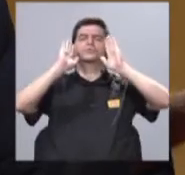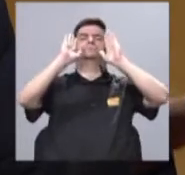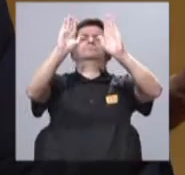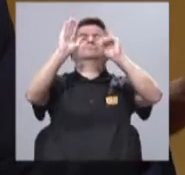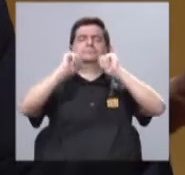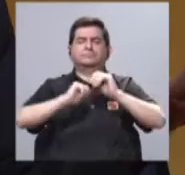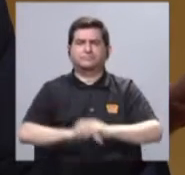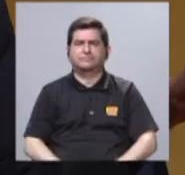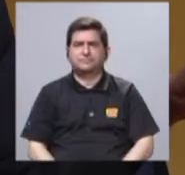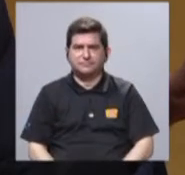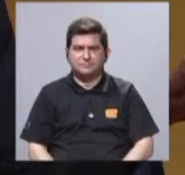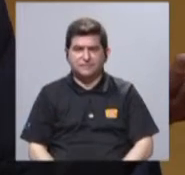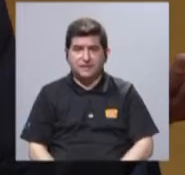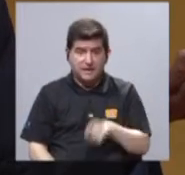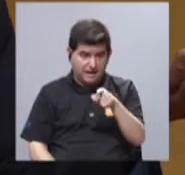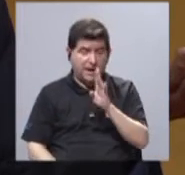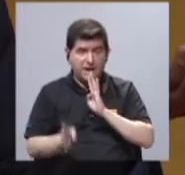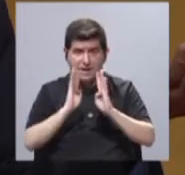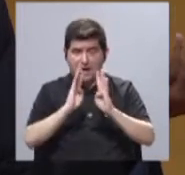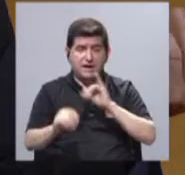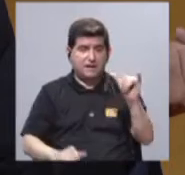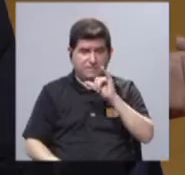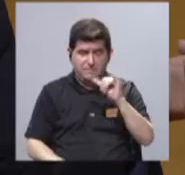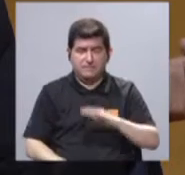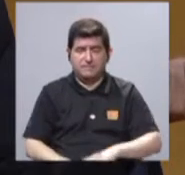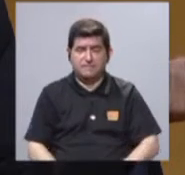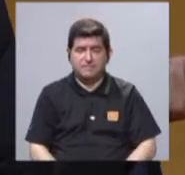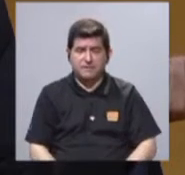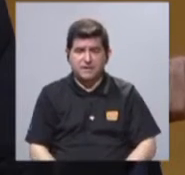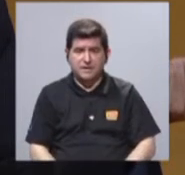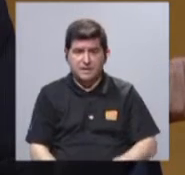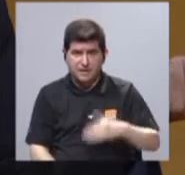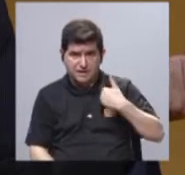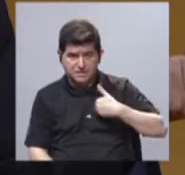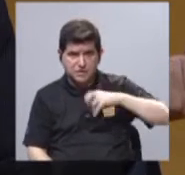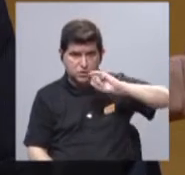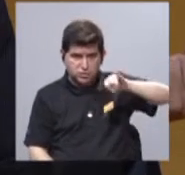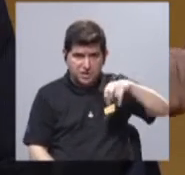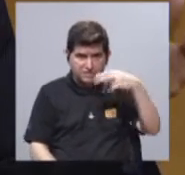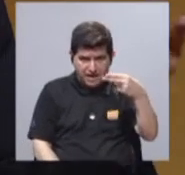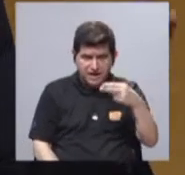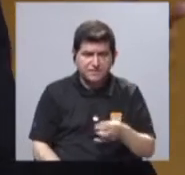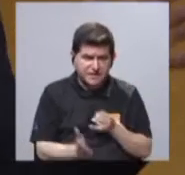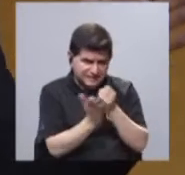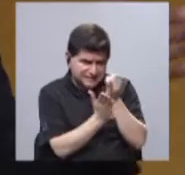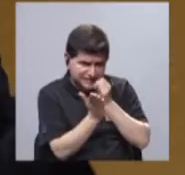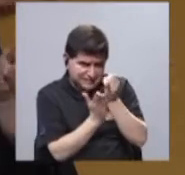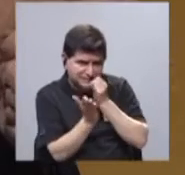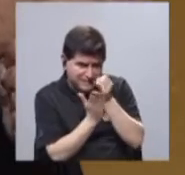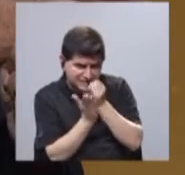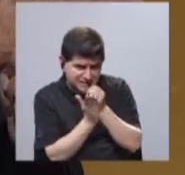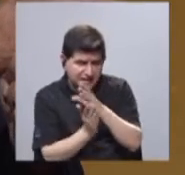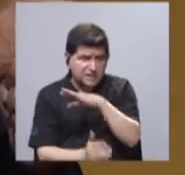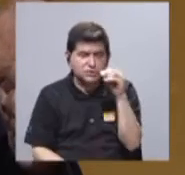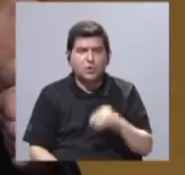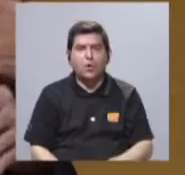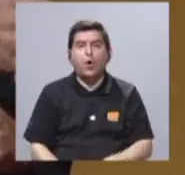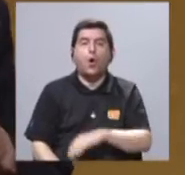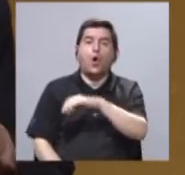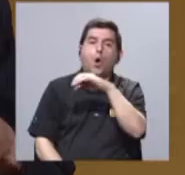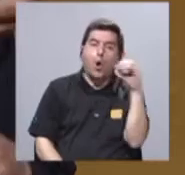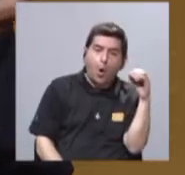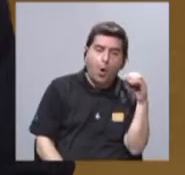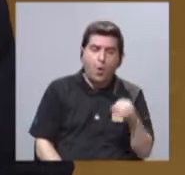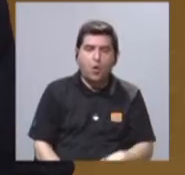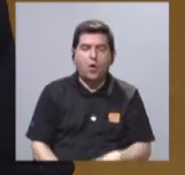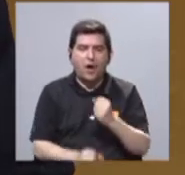ella sabía de lo que estaba es más los resultados fueron maravillosos entonces harris habla